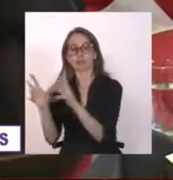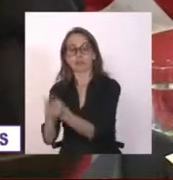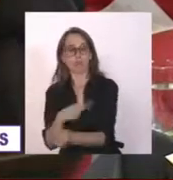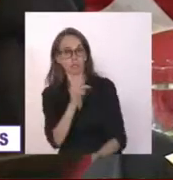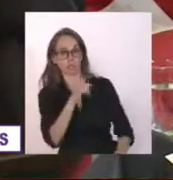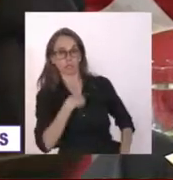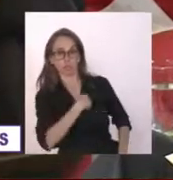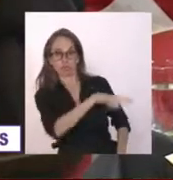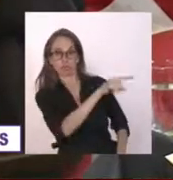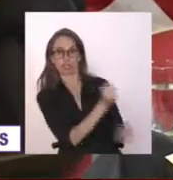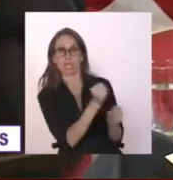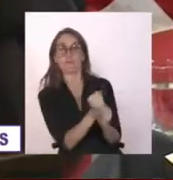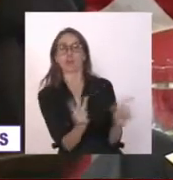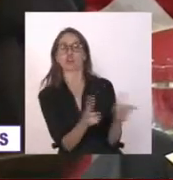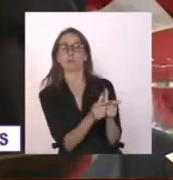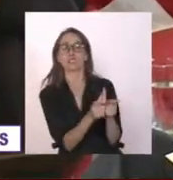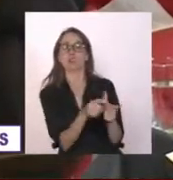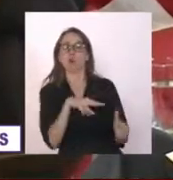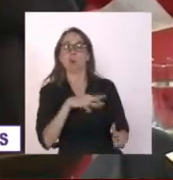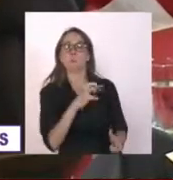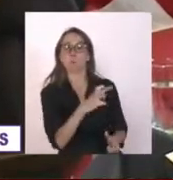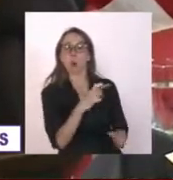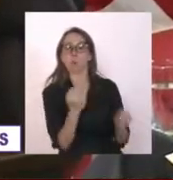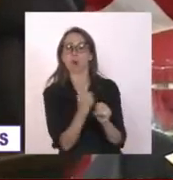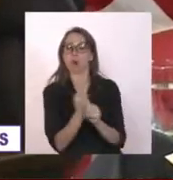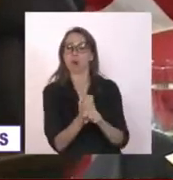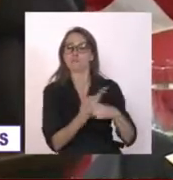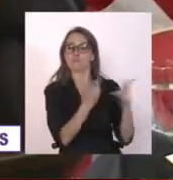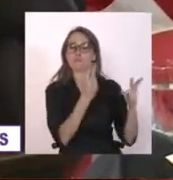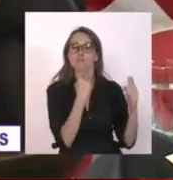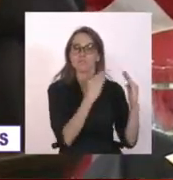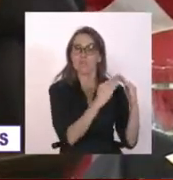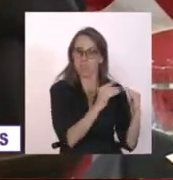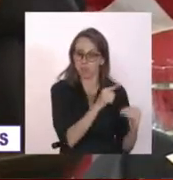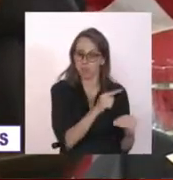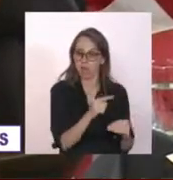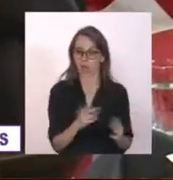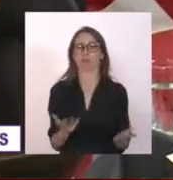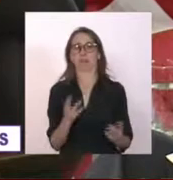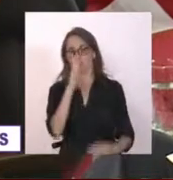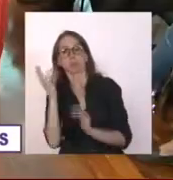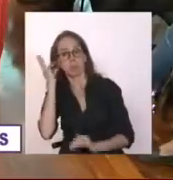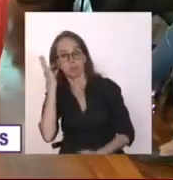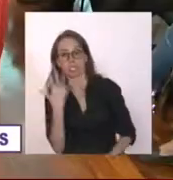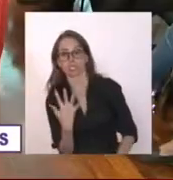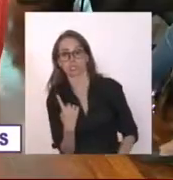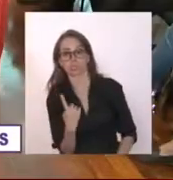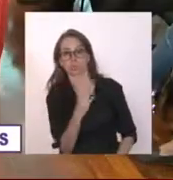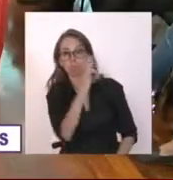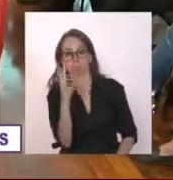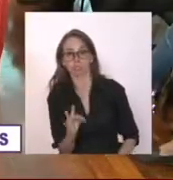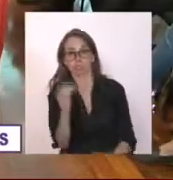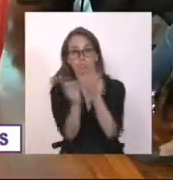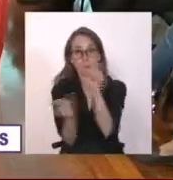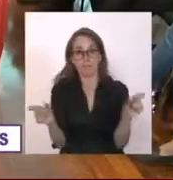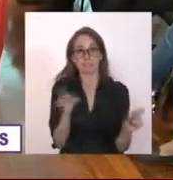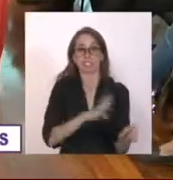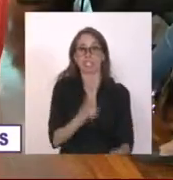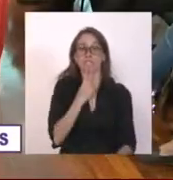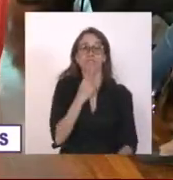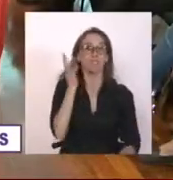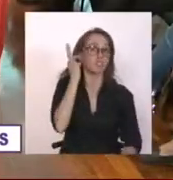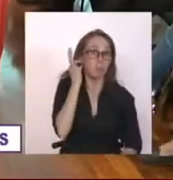estado tiene que proporcionar la capacidad los espacios para que ella se pueda desarrollar libremente en todos aquellos espacios donde ella